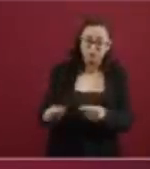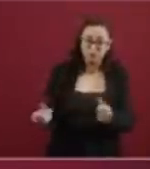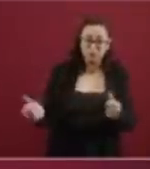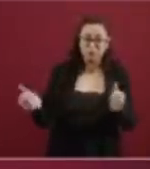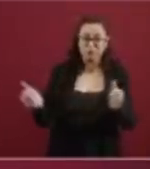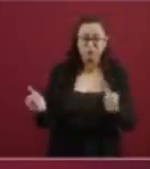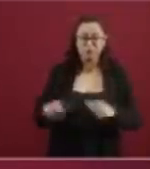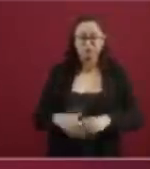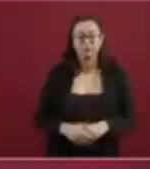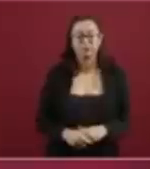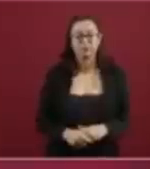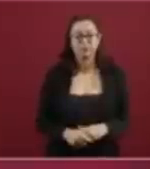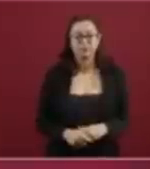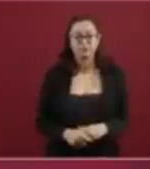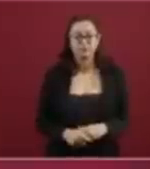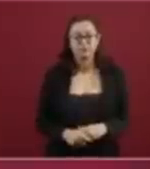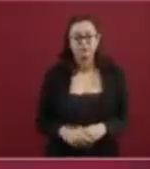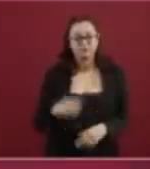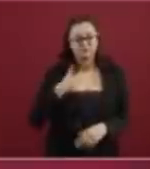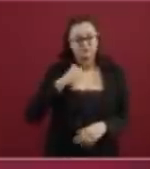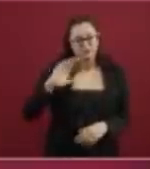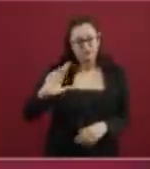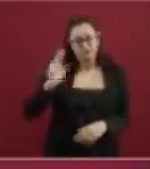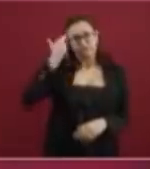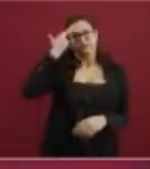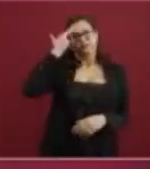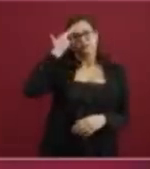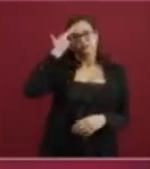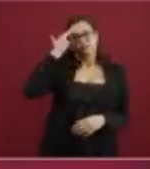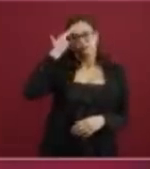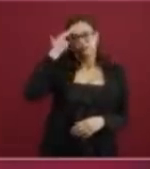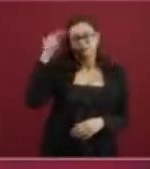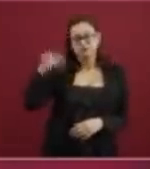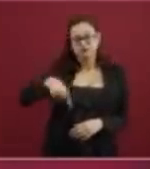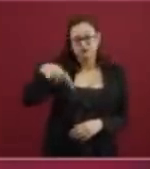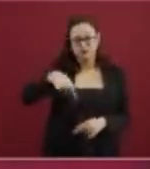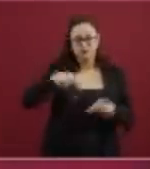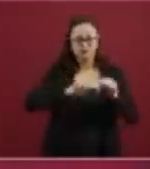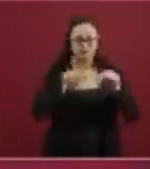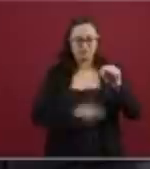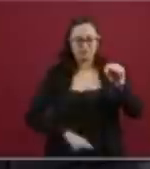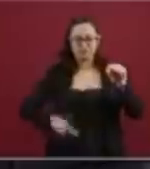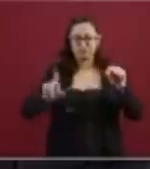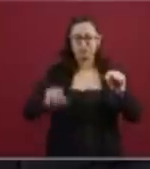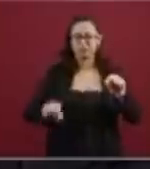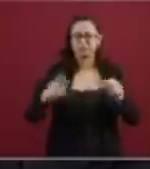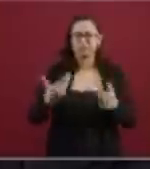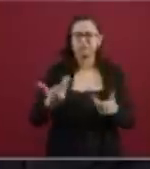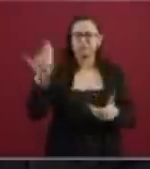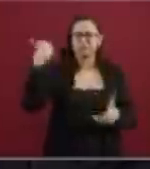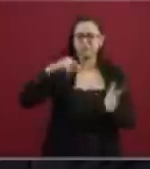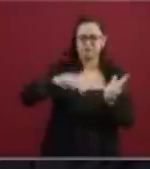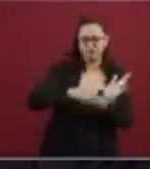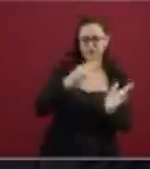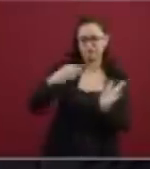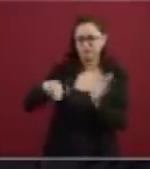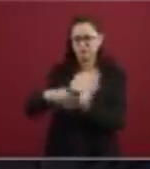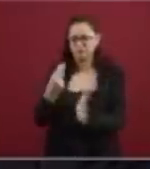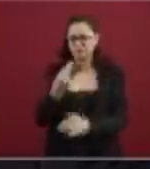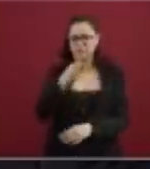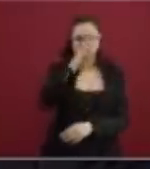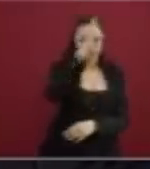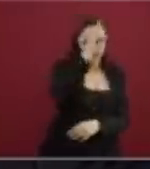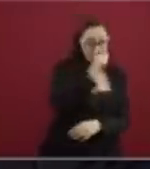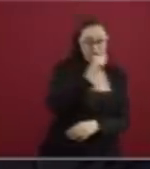Yo recuerdo que aquí en nuestro país se firmaron los acuerdos de paz